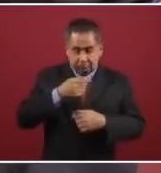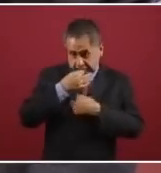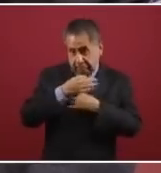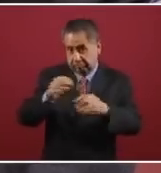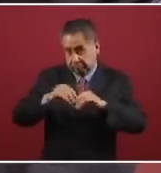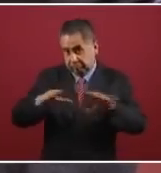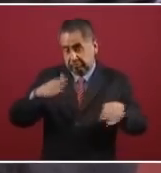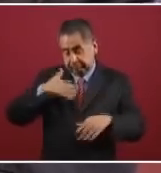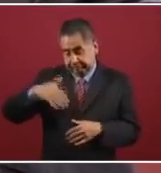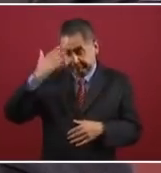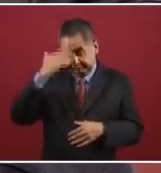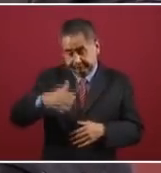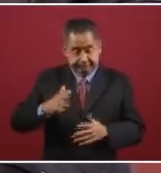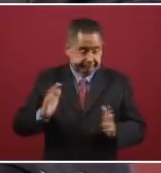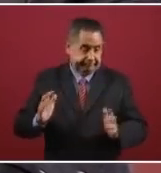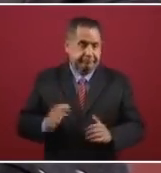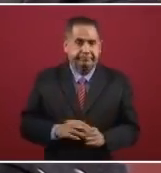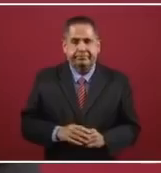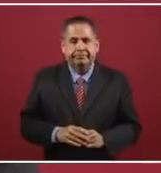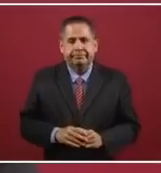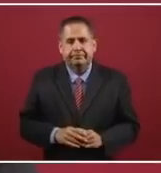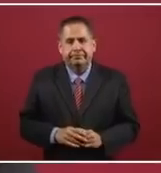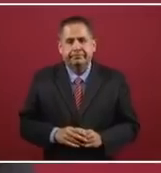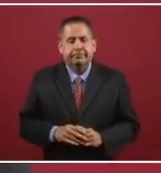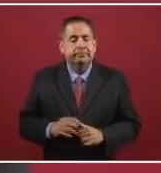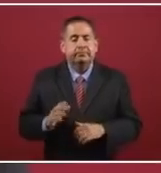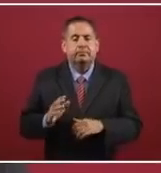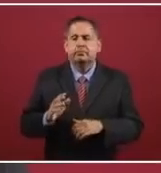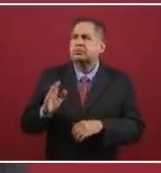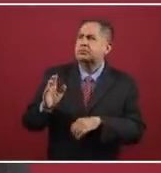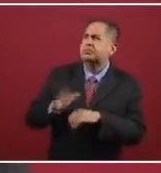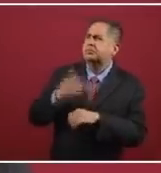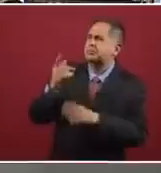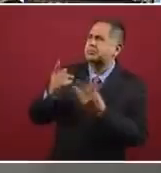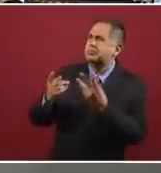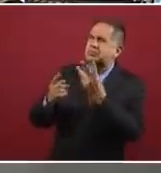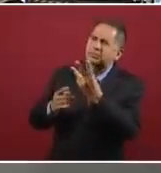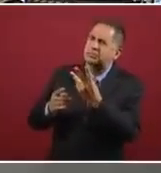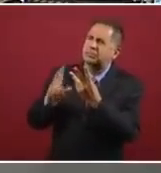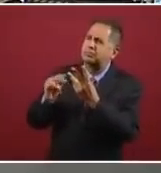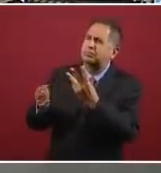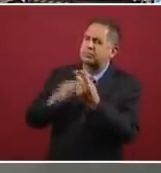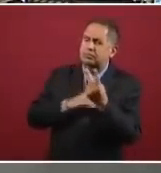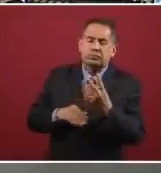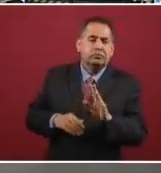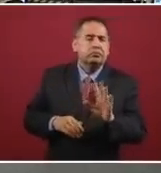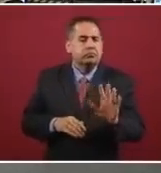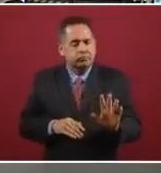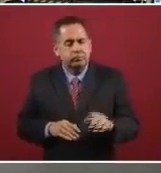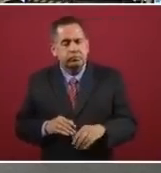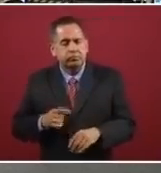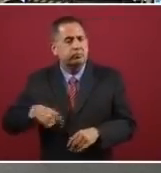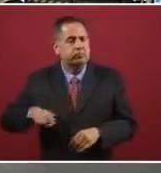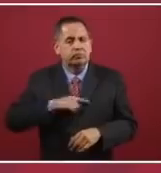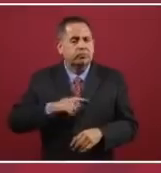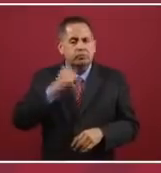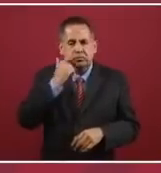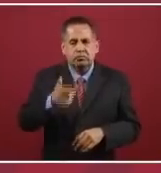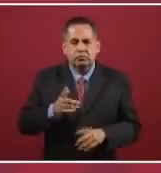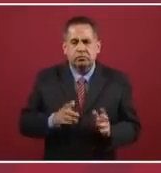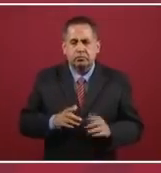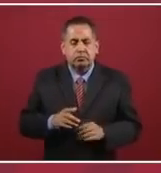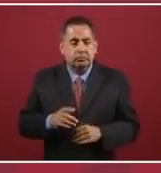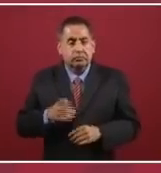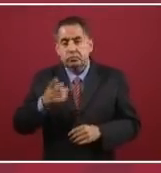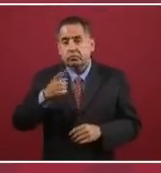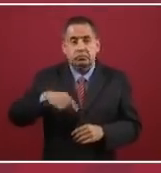que se conozca. ¿Por qué decidieron tener tres y no dos? Porque no queremos que se